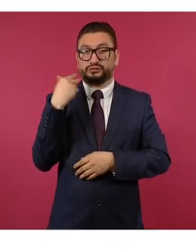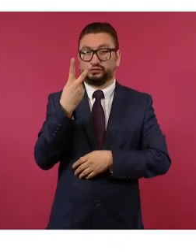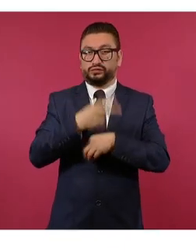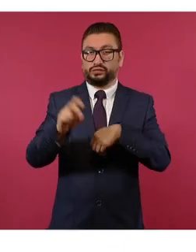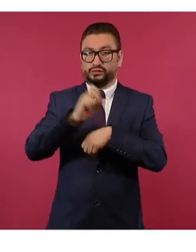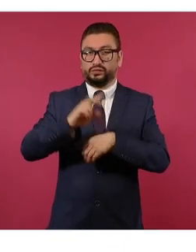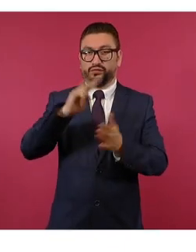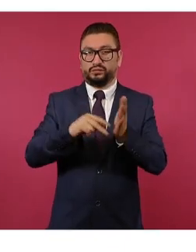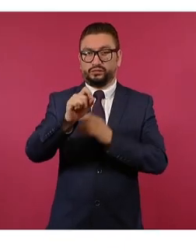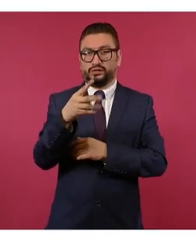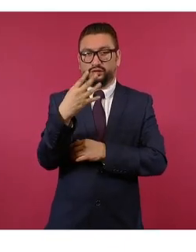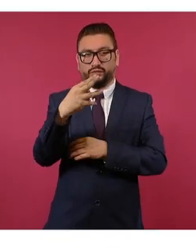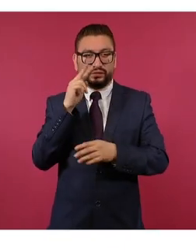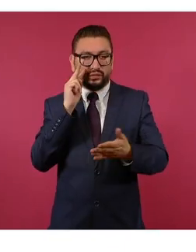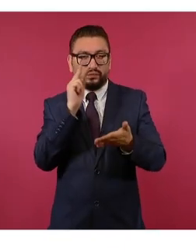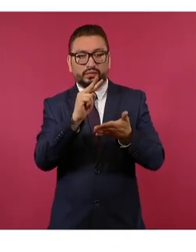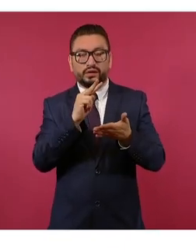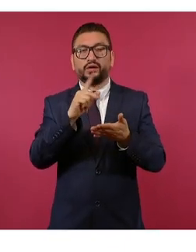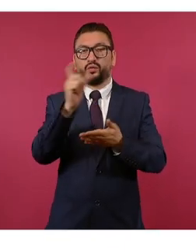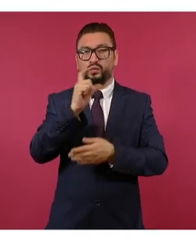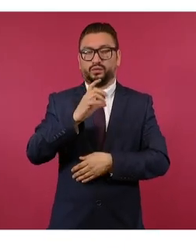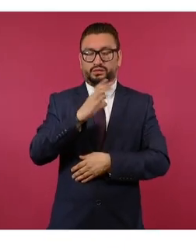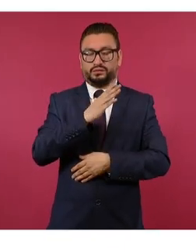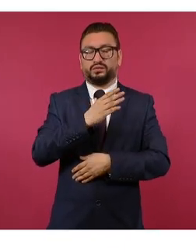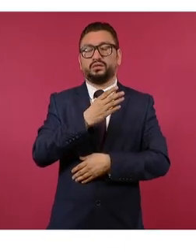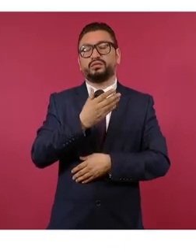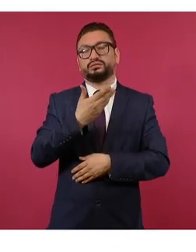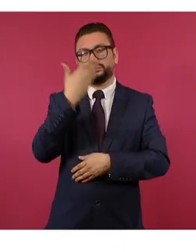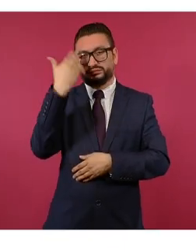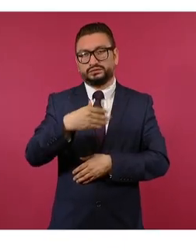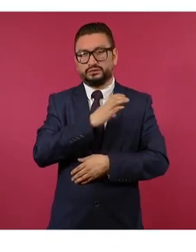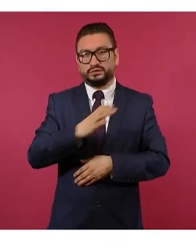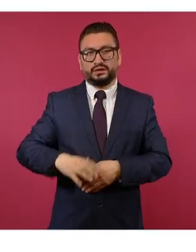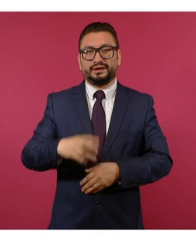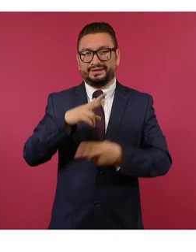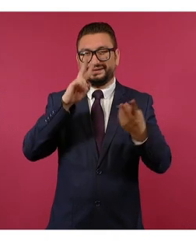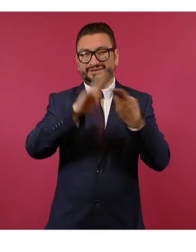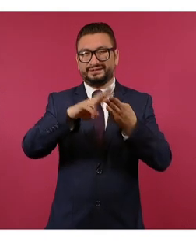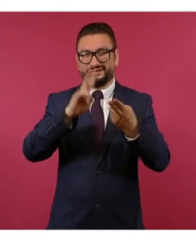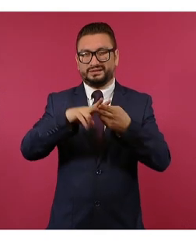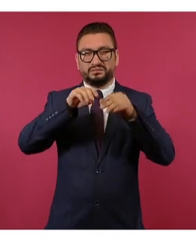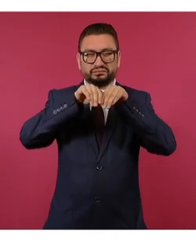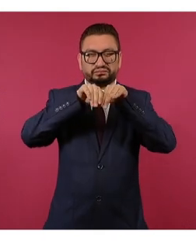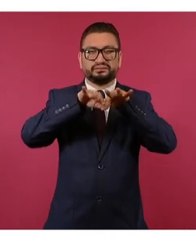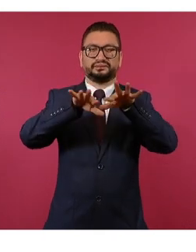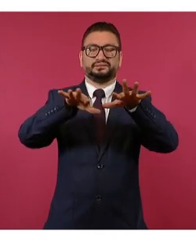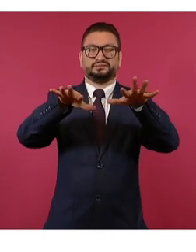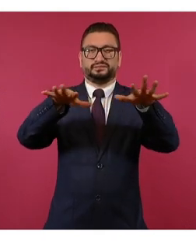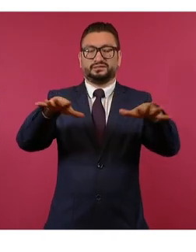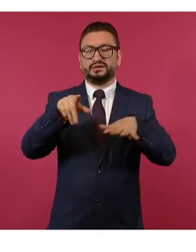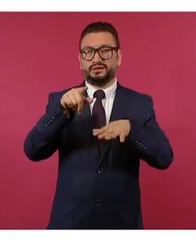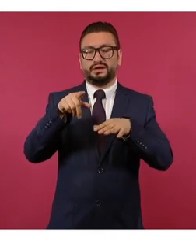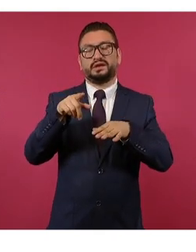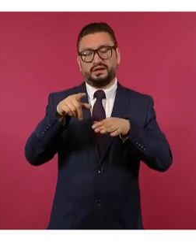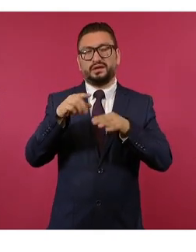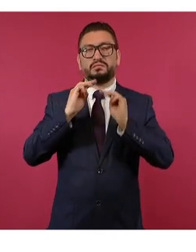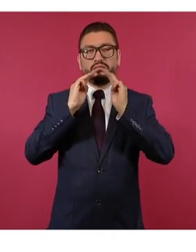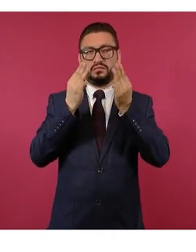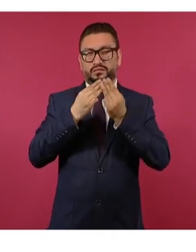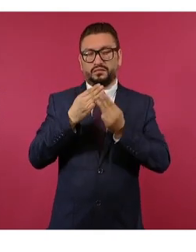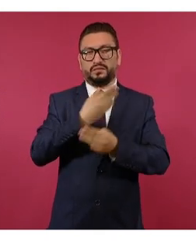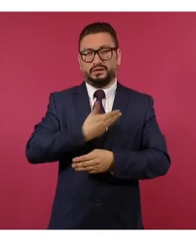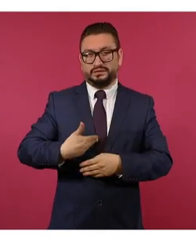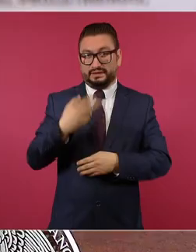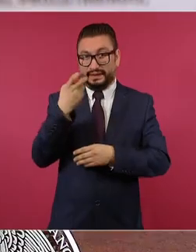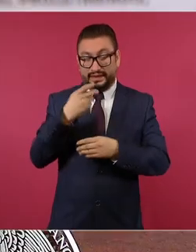de 2024, en plena campaña de este hashtag que se promovió durante casi